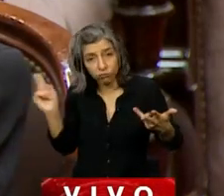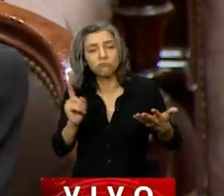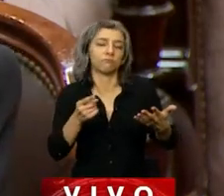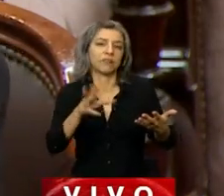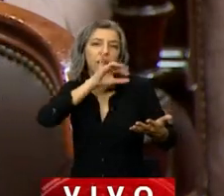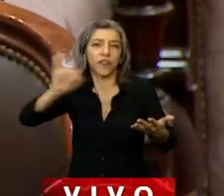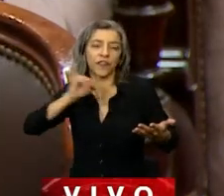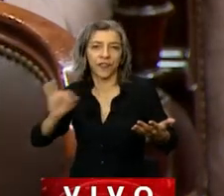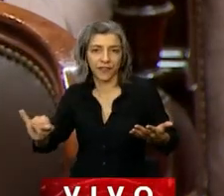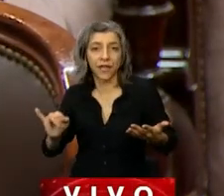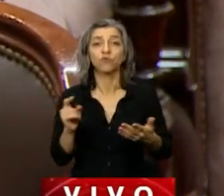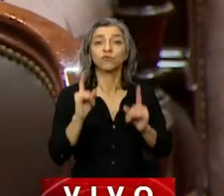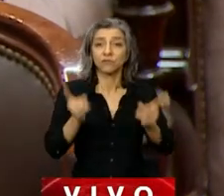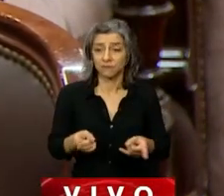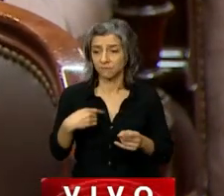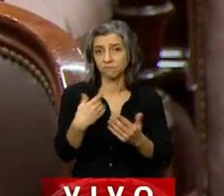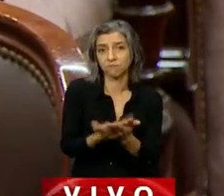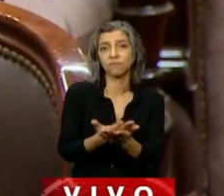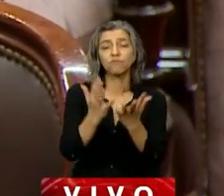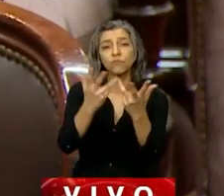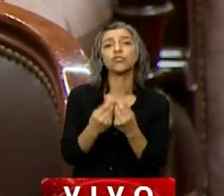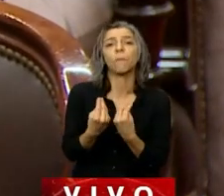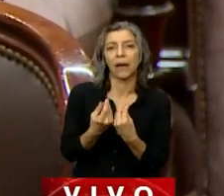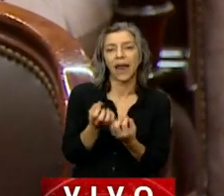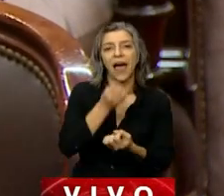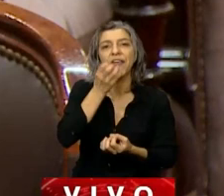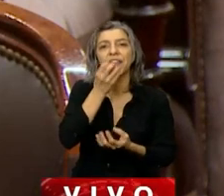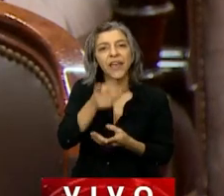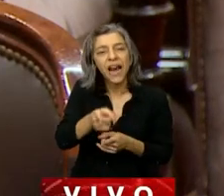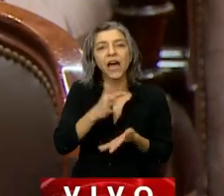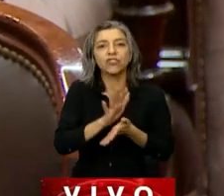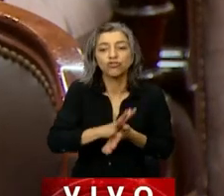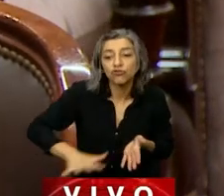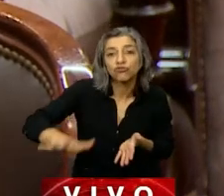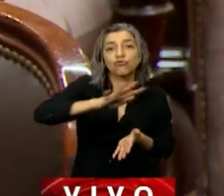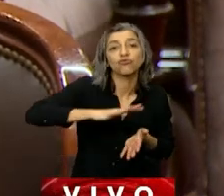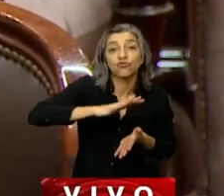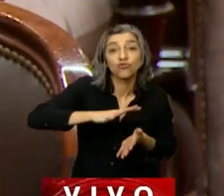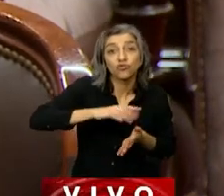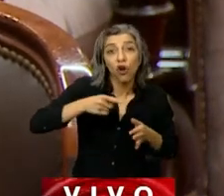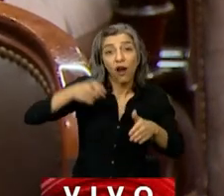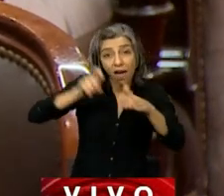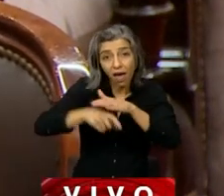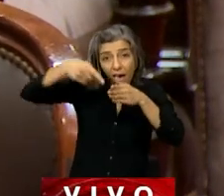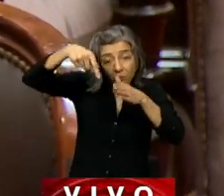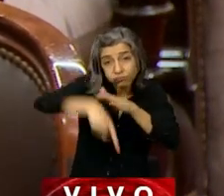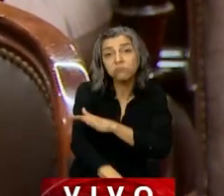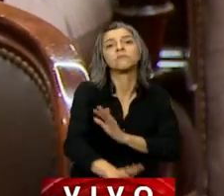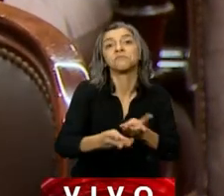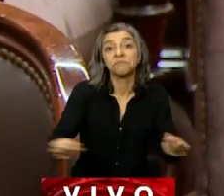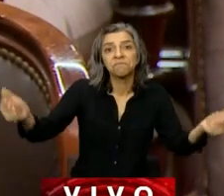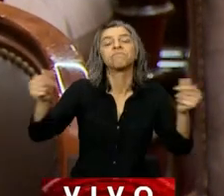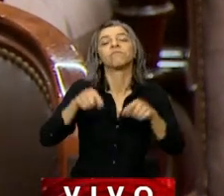Pero además, hemos presentado un proyecto para que se declare lugar histórico nacional y sepulcro